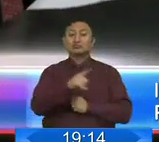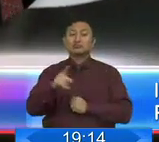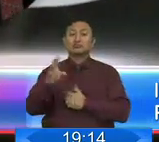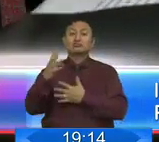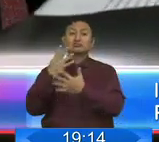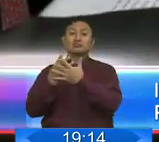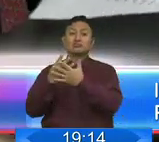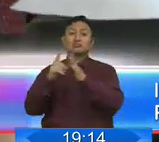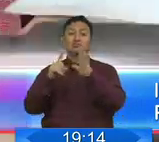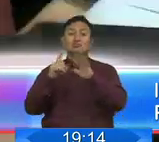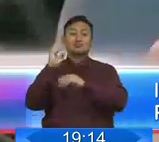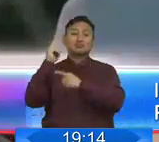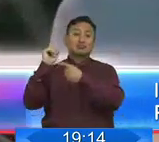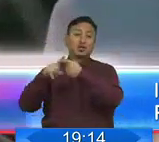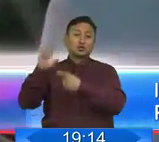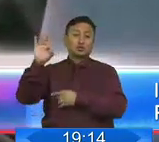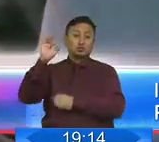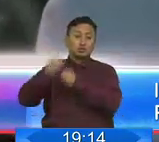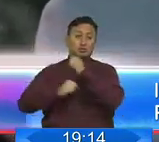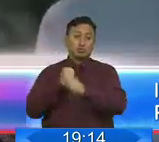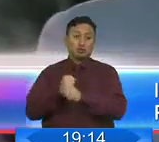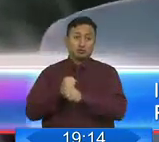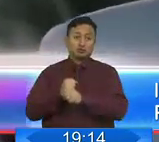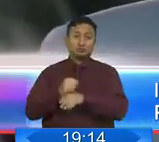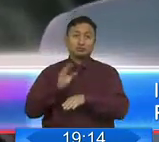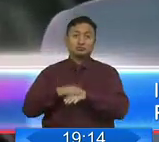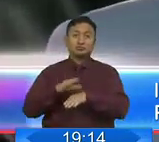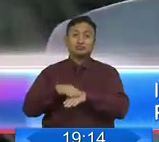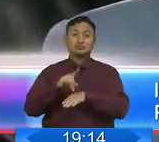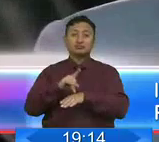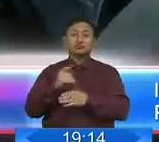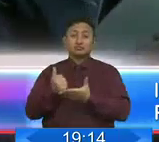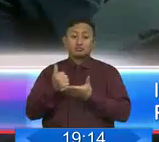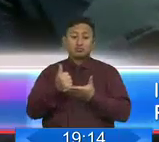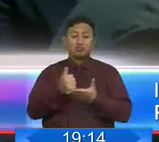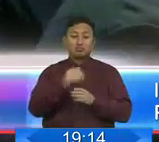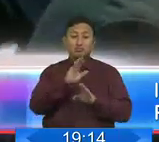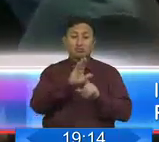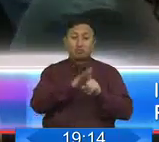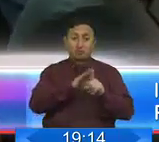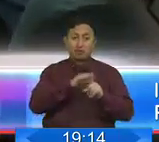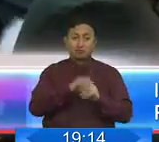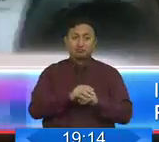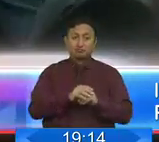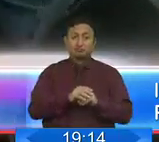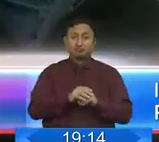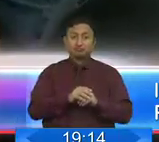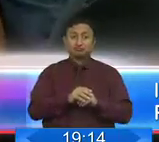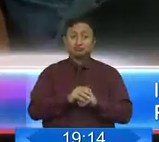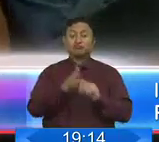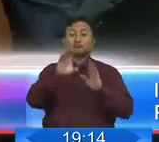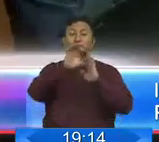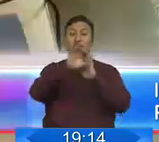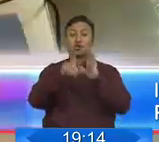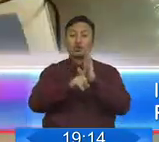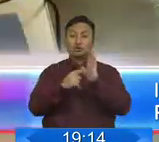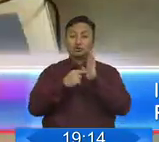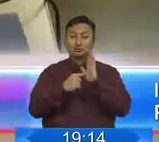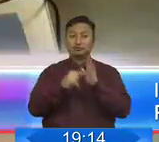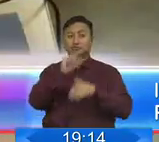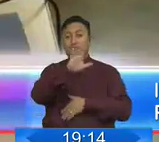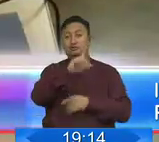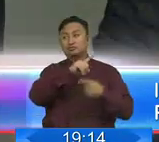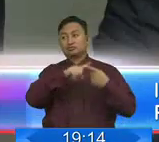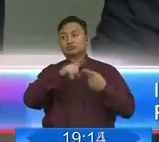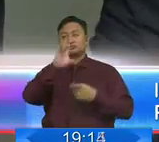de 6 a 9 años, pero por el principio de favorabilidad se podría aplicar el Código Integral Penal, que señala de